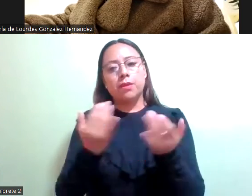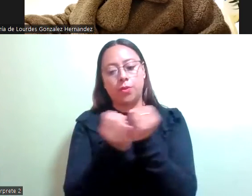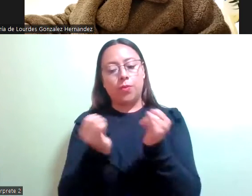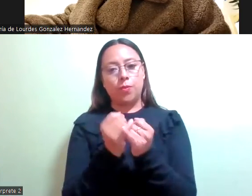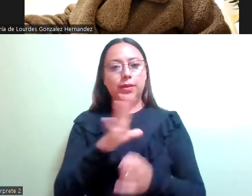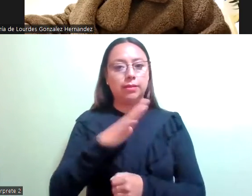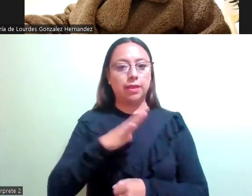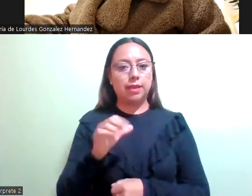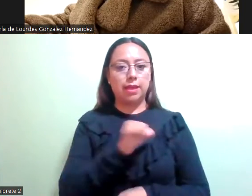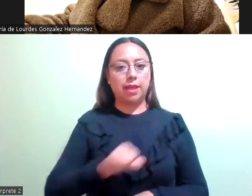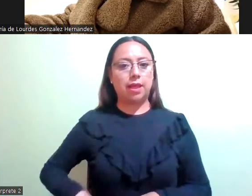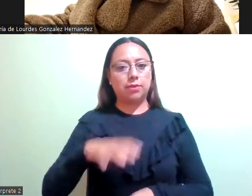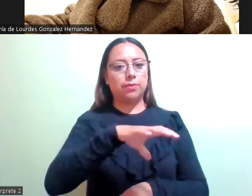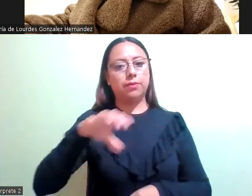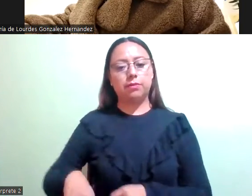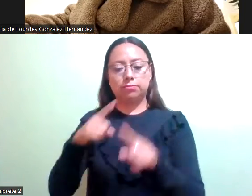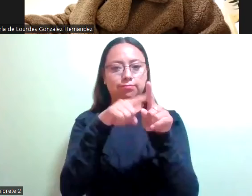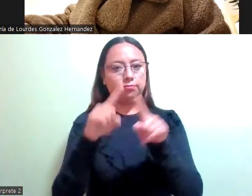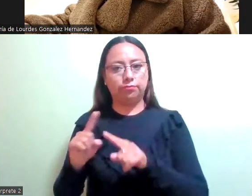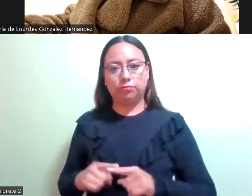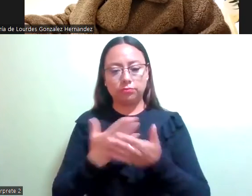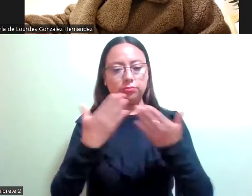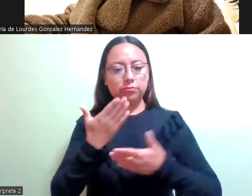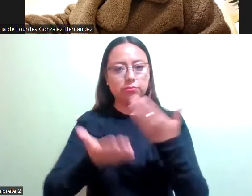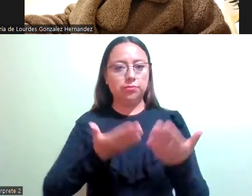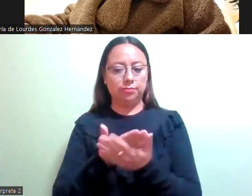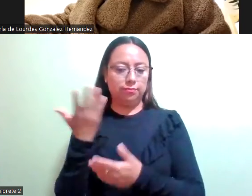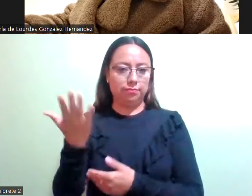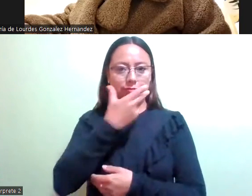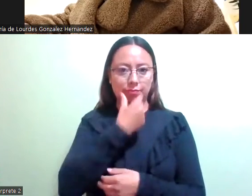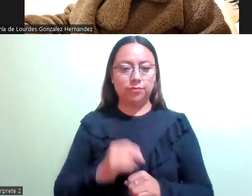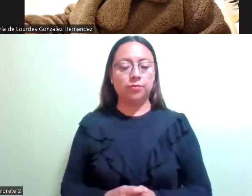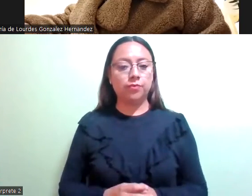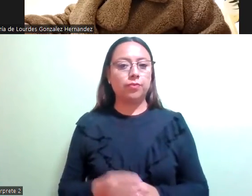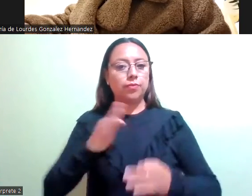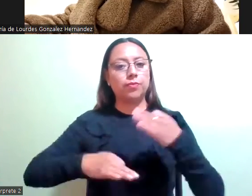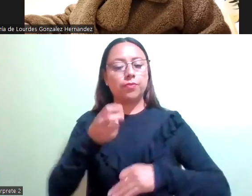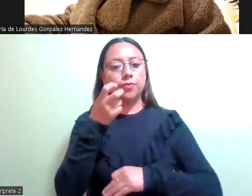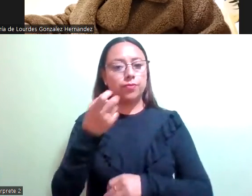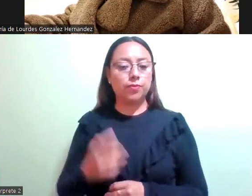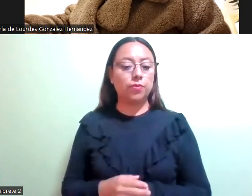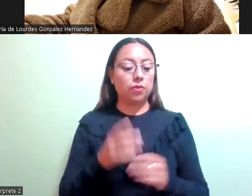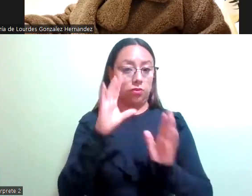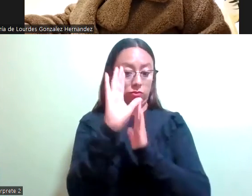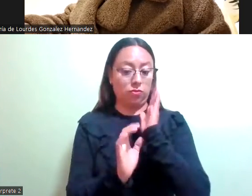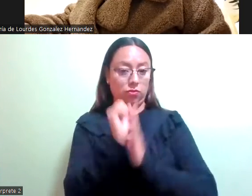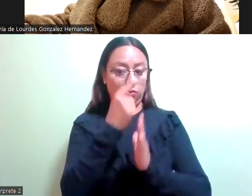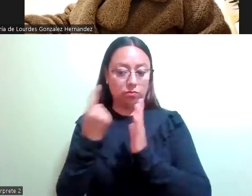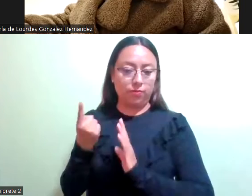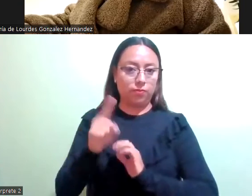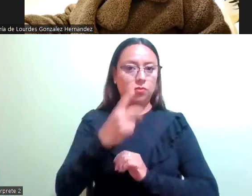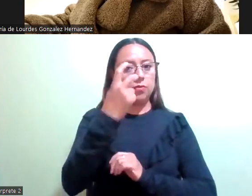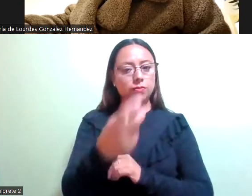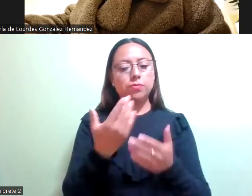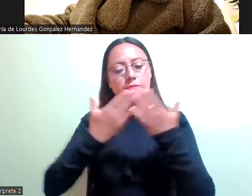considera oportuna la modificación propuesta por el diputado promovente, a la luz del mandato constitucional referido. Por ello